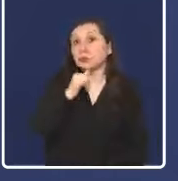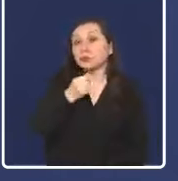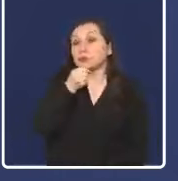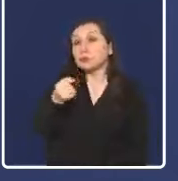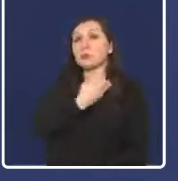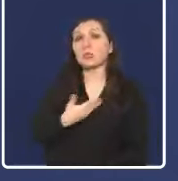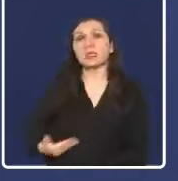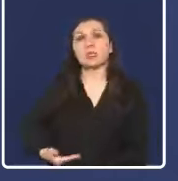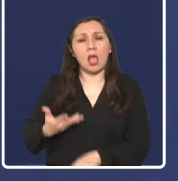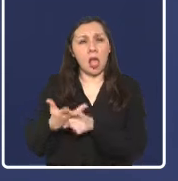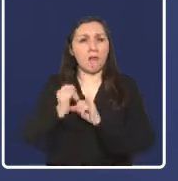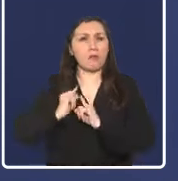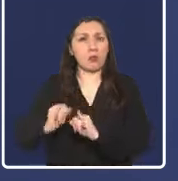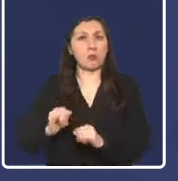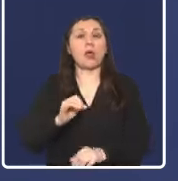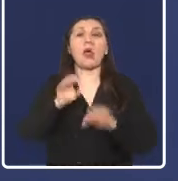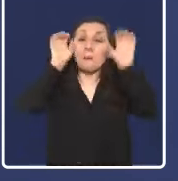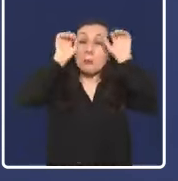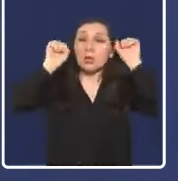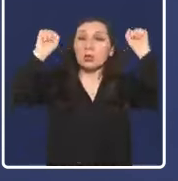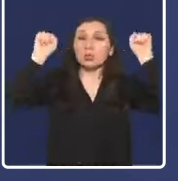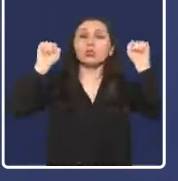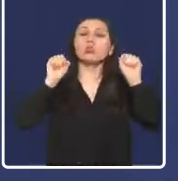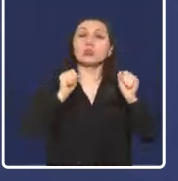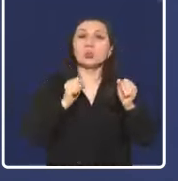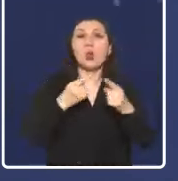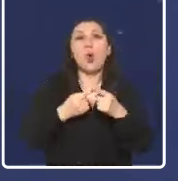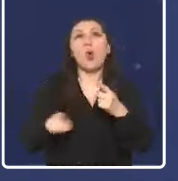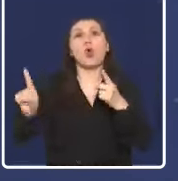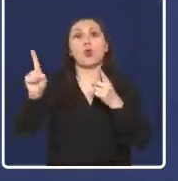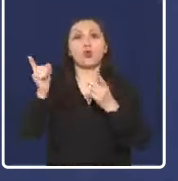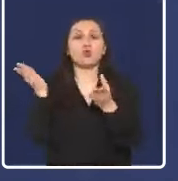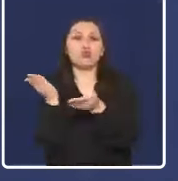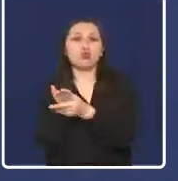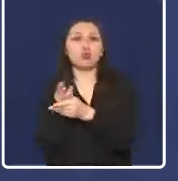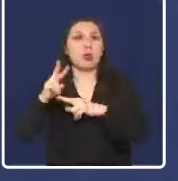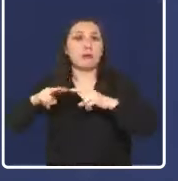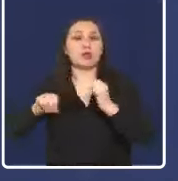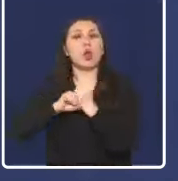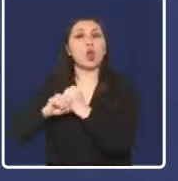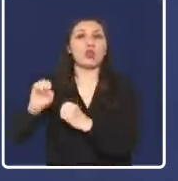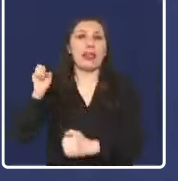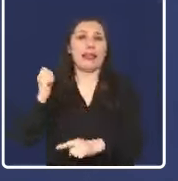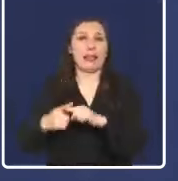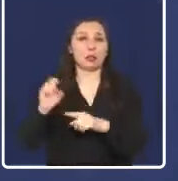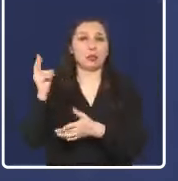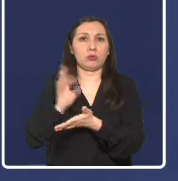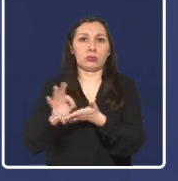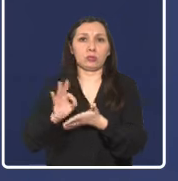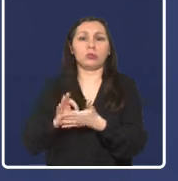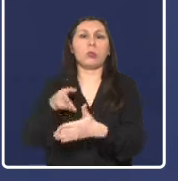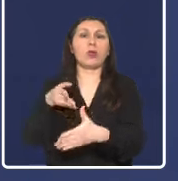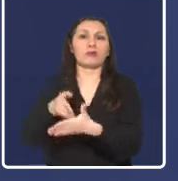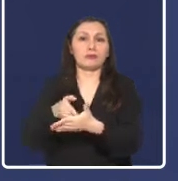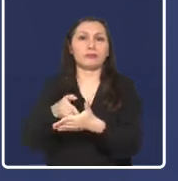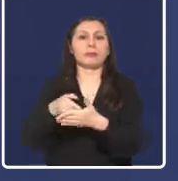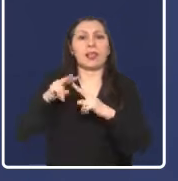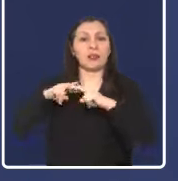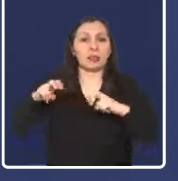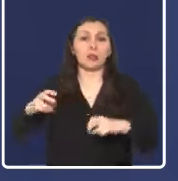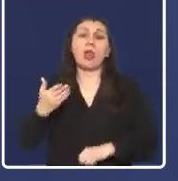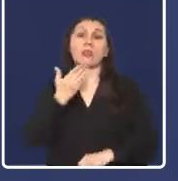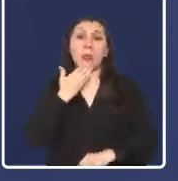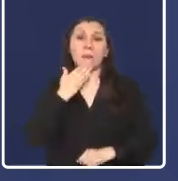información. Tenemos entendido que ya el Ministerio Público ha abierto otra carpeta de investigación en contra del subsecretario Monsalve por obstrucción a la investigación y